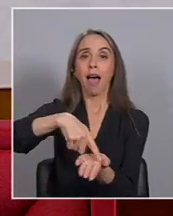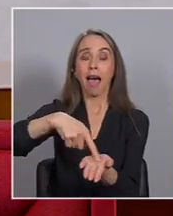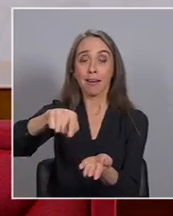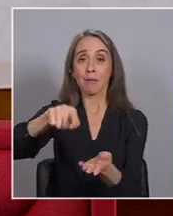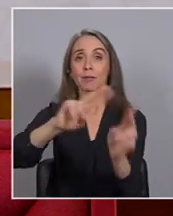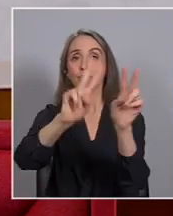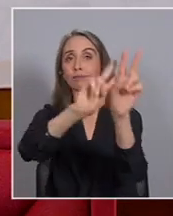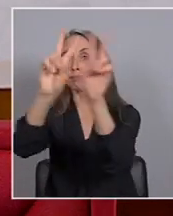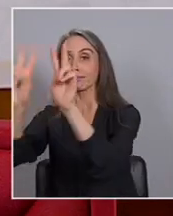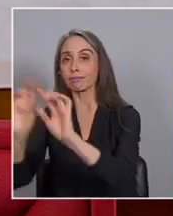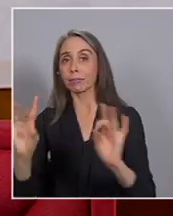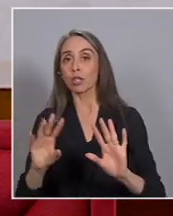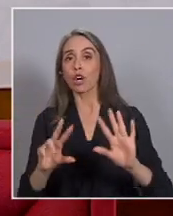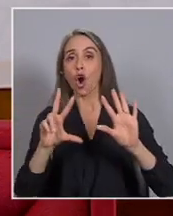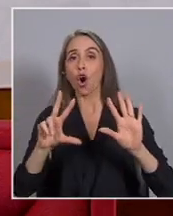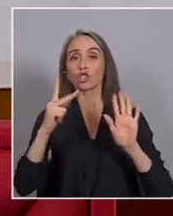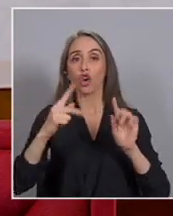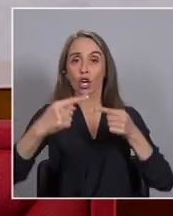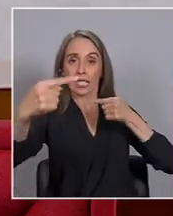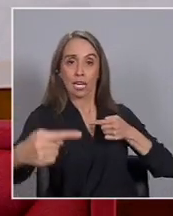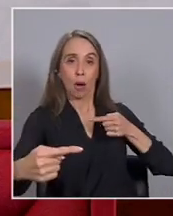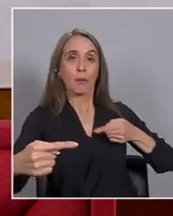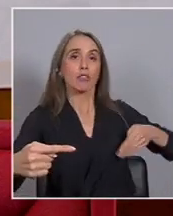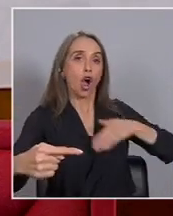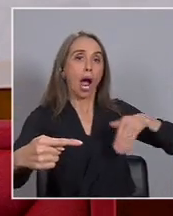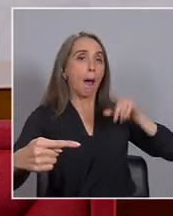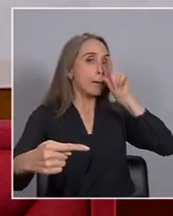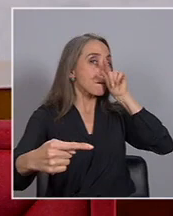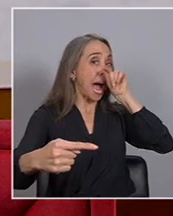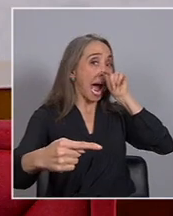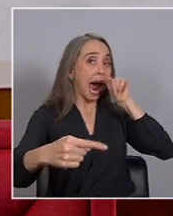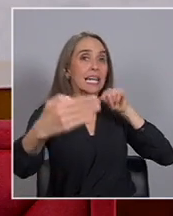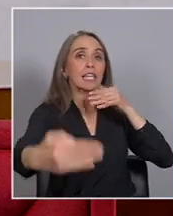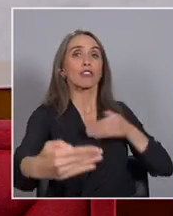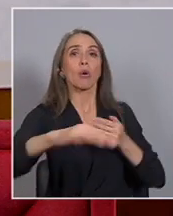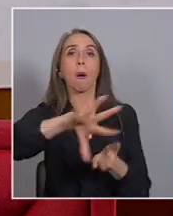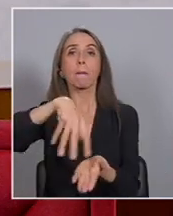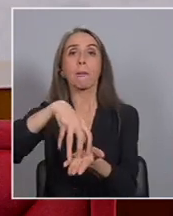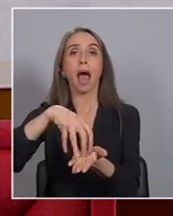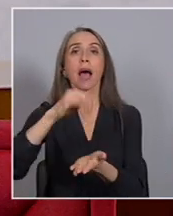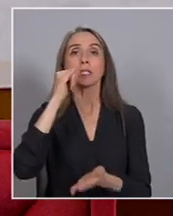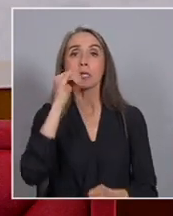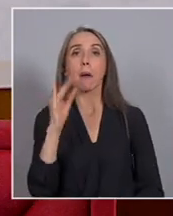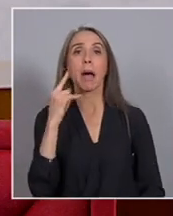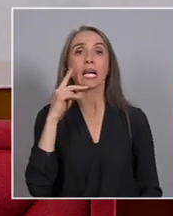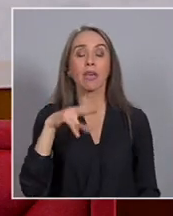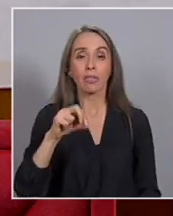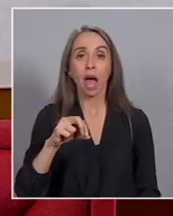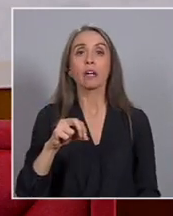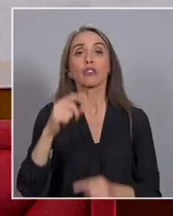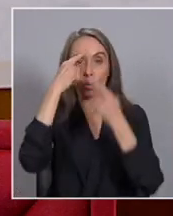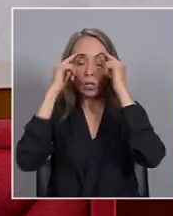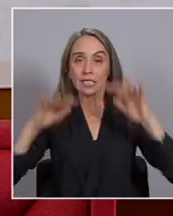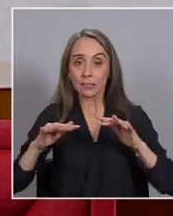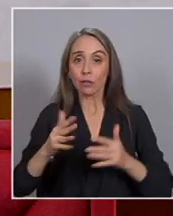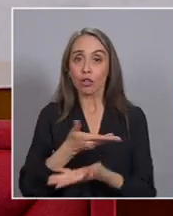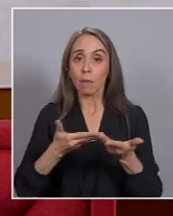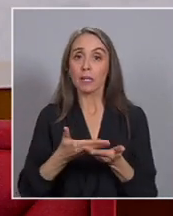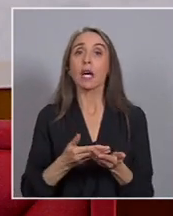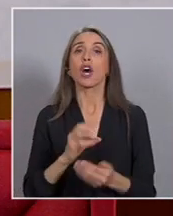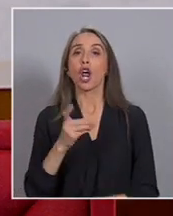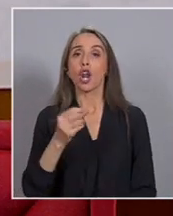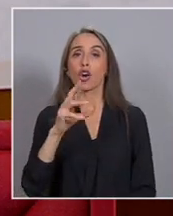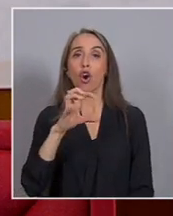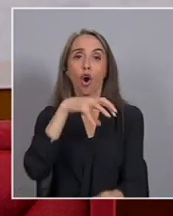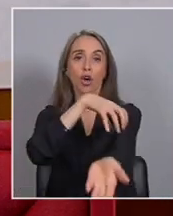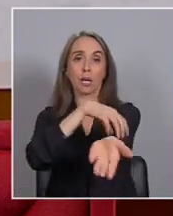intervención de 8 kilómetros entre Pajaritos y Plaza Baquedano. Es un esfuerzo compartido con el Gobierno Regional